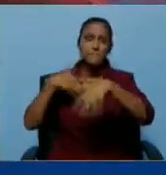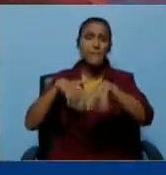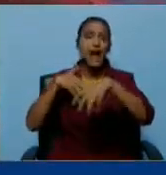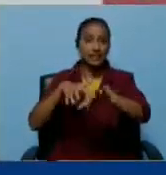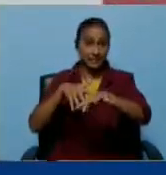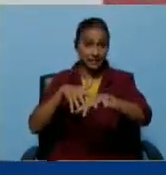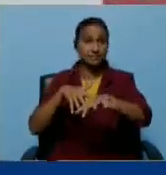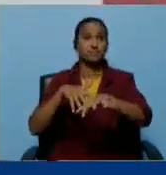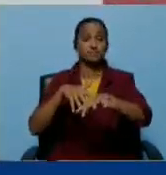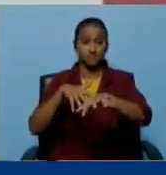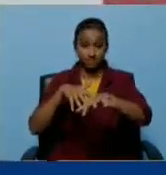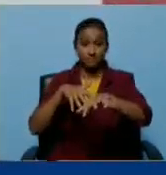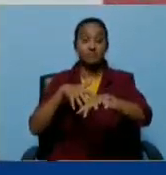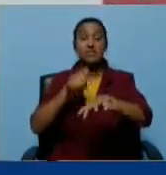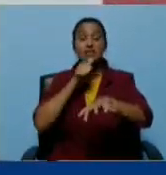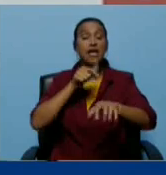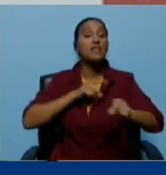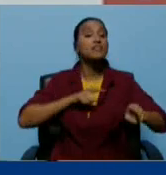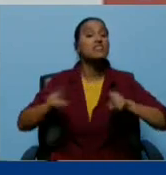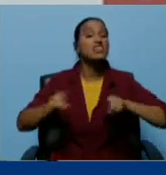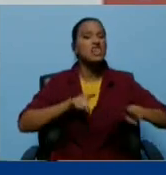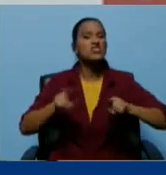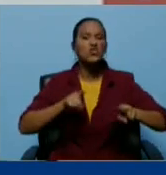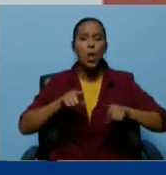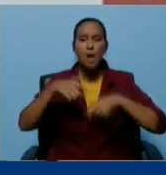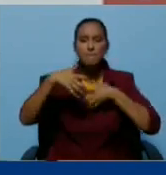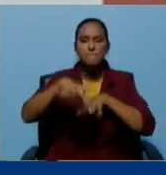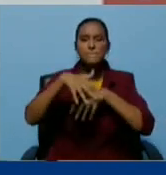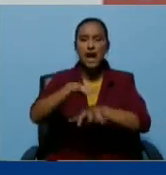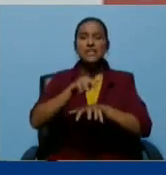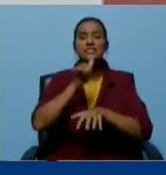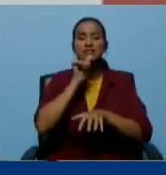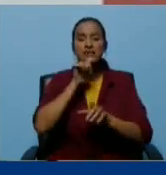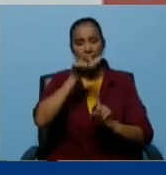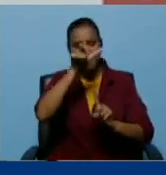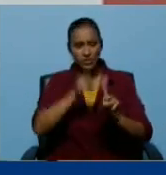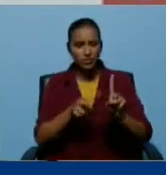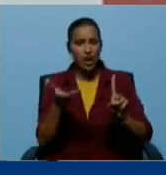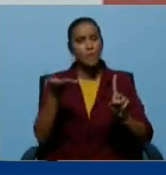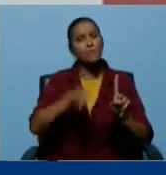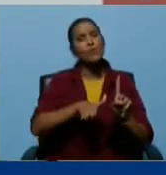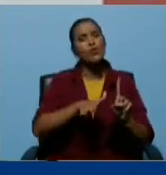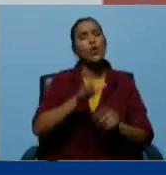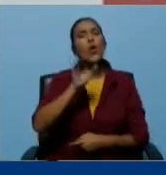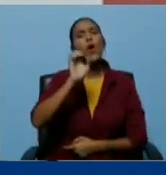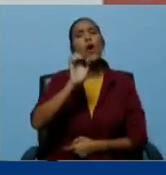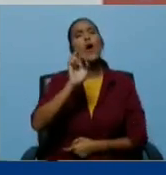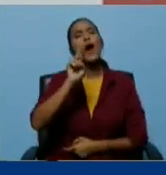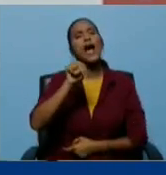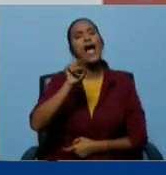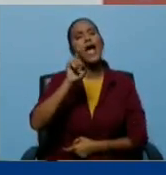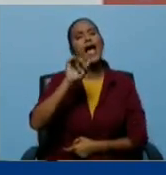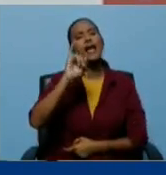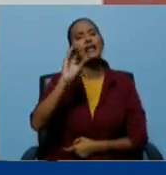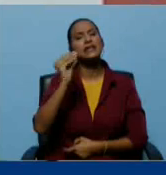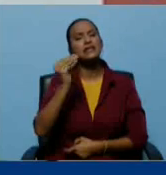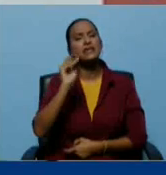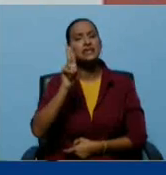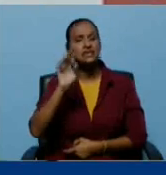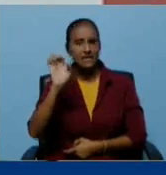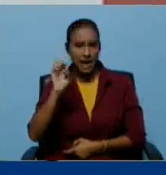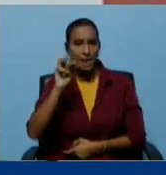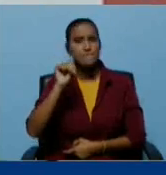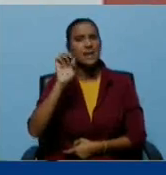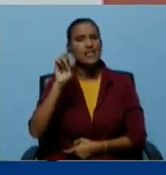Una marcha que dirigió el hoy difunto Enrique Mendoza, donde movilizaron casi